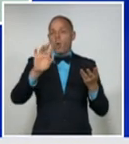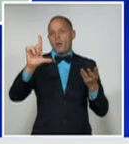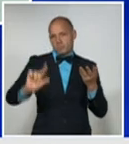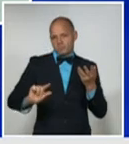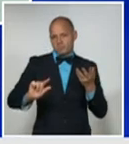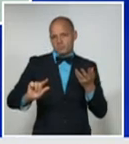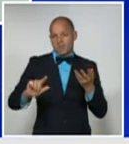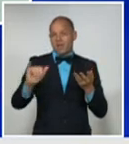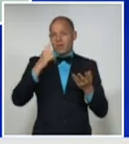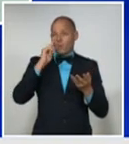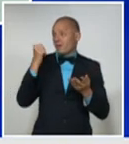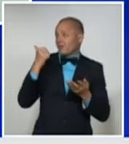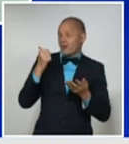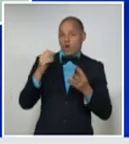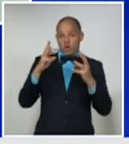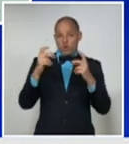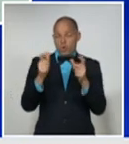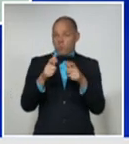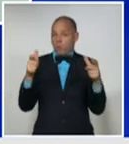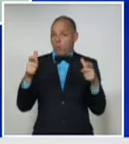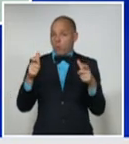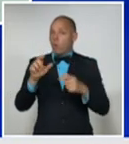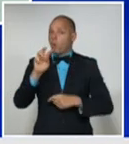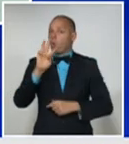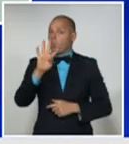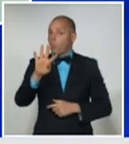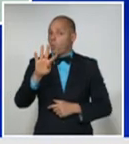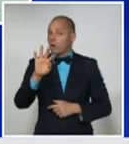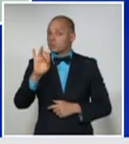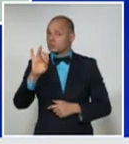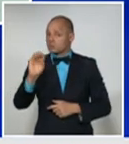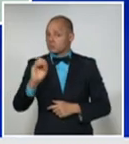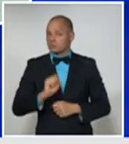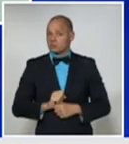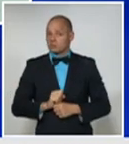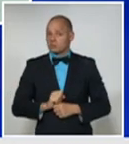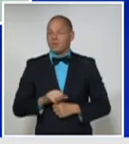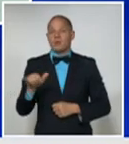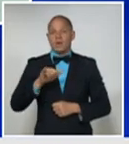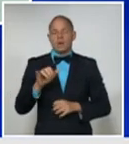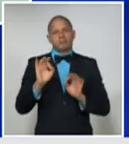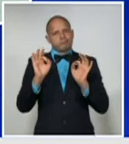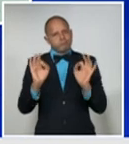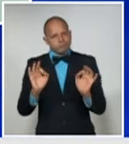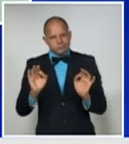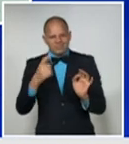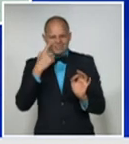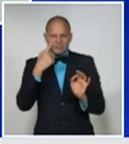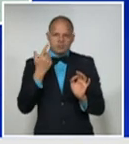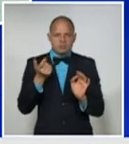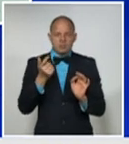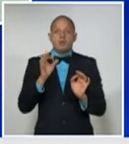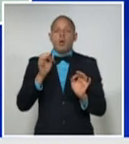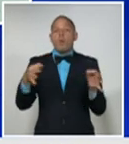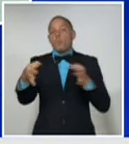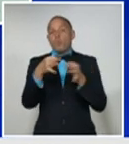cifra elevada, 470, y con la dispersión que ha caracterizado la transmisión en La Habana en